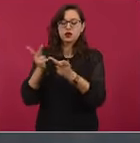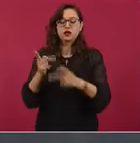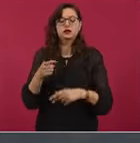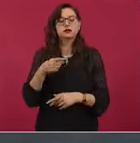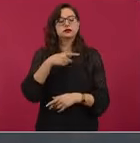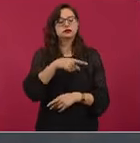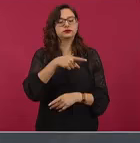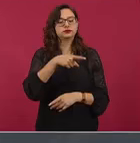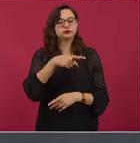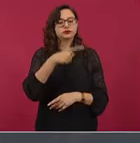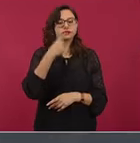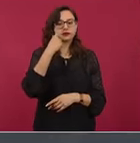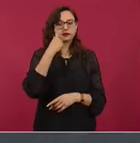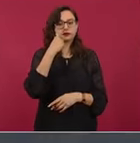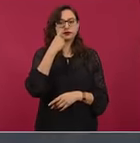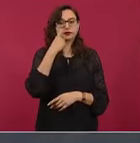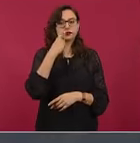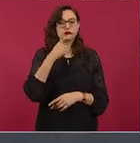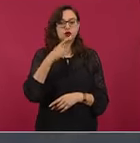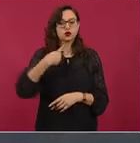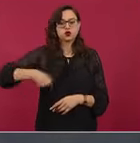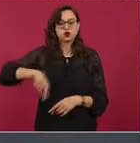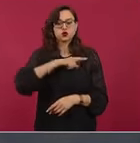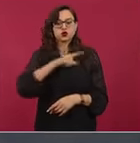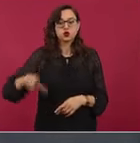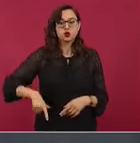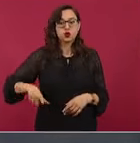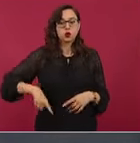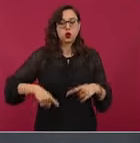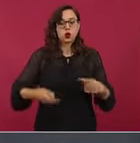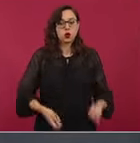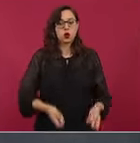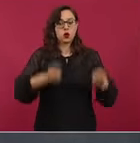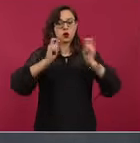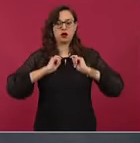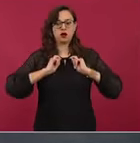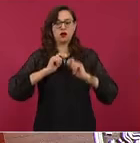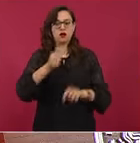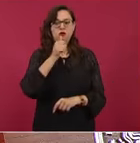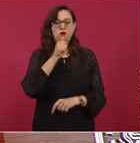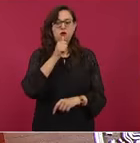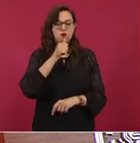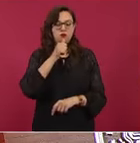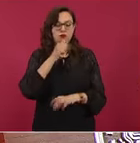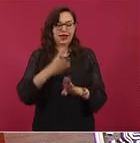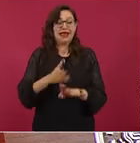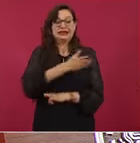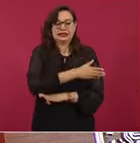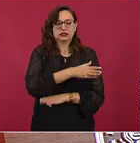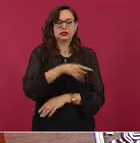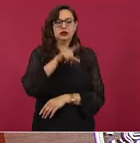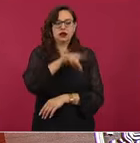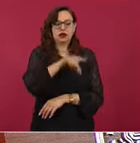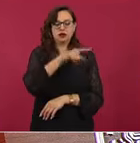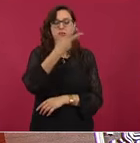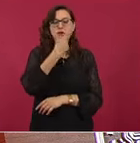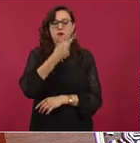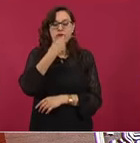antes de que tomáramos posición, pero también un pronóstico así,